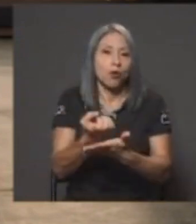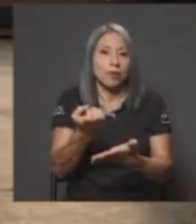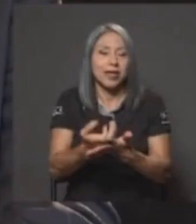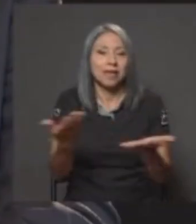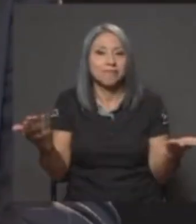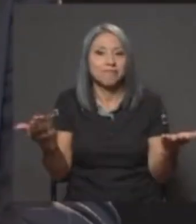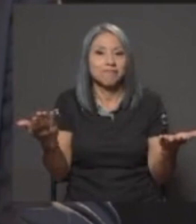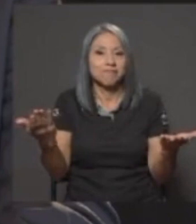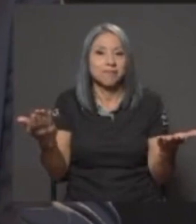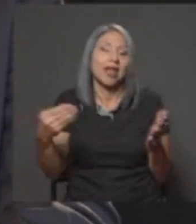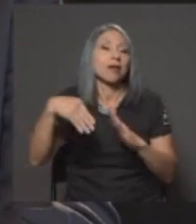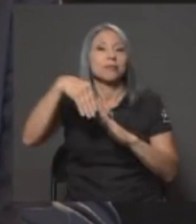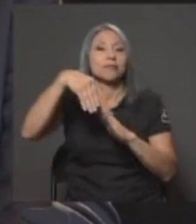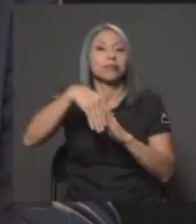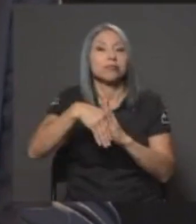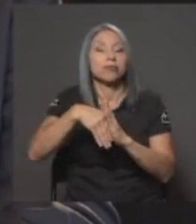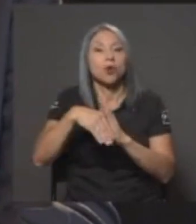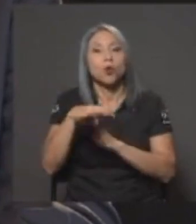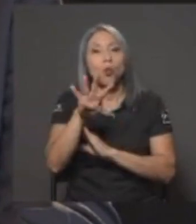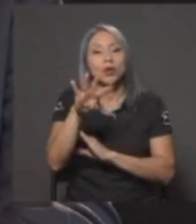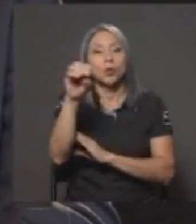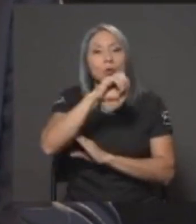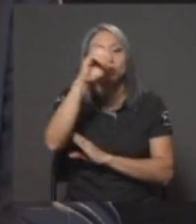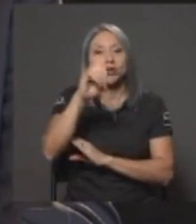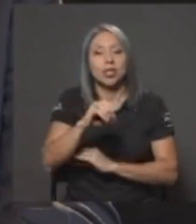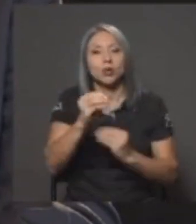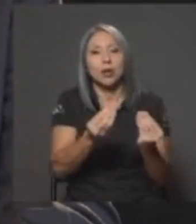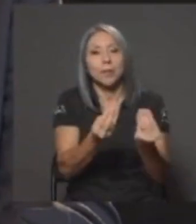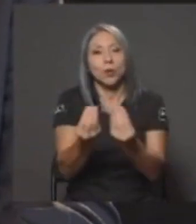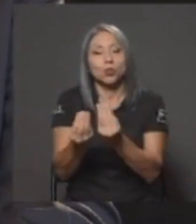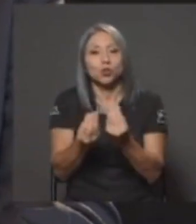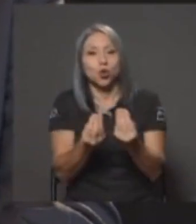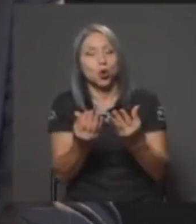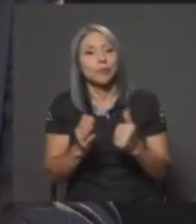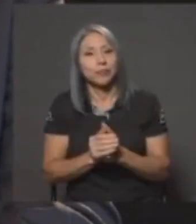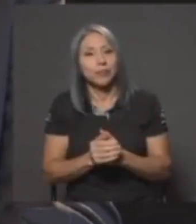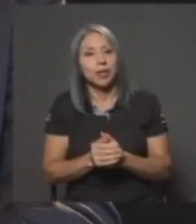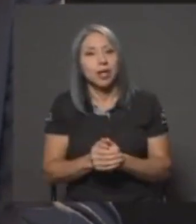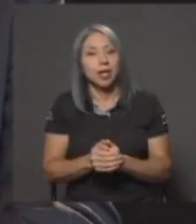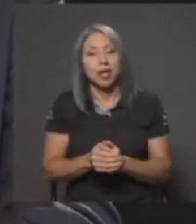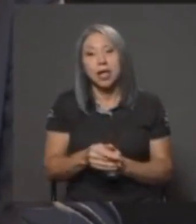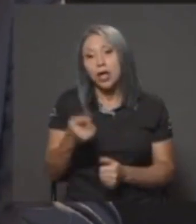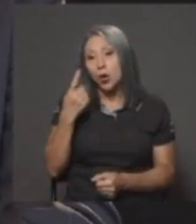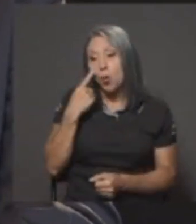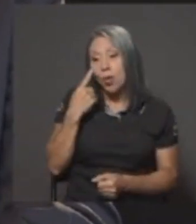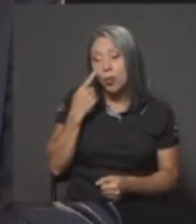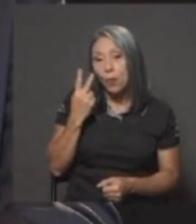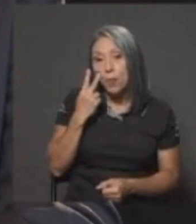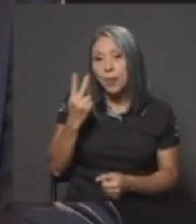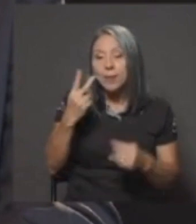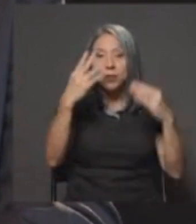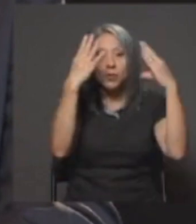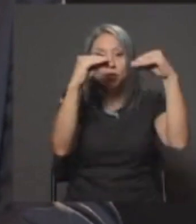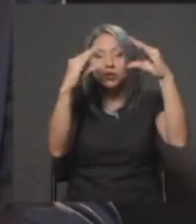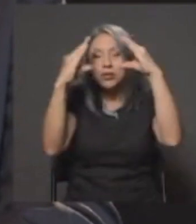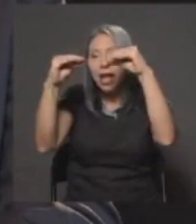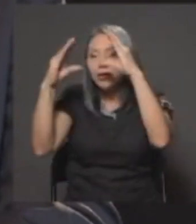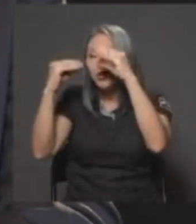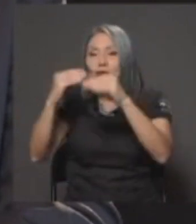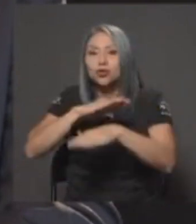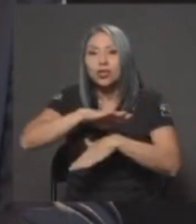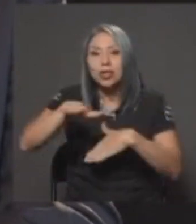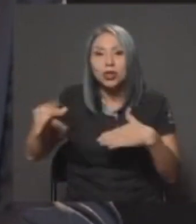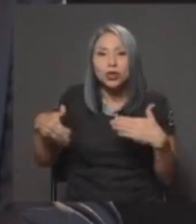¿verdad? Caímos un 4% en la producción y cuando vemos los datos, sobre todo lo que se redujo